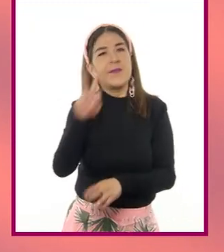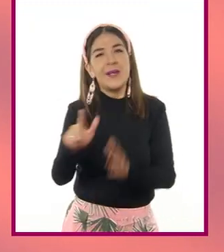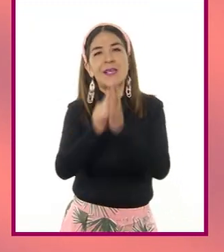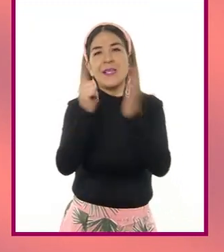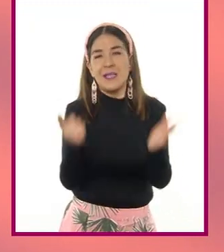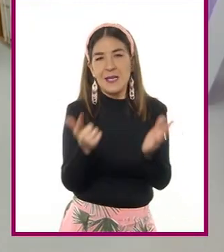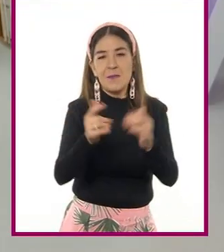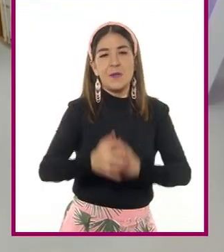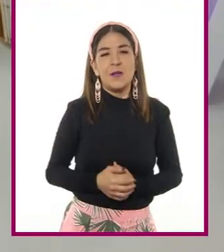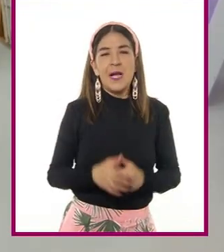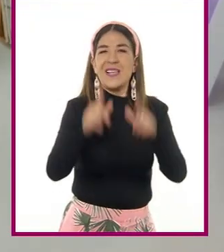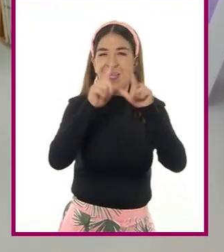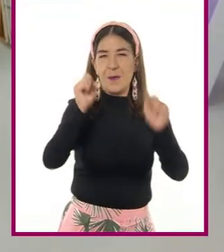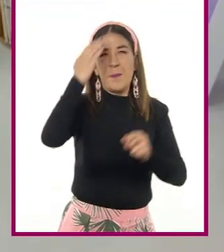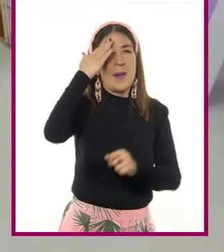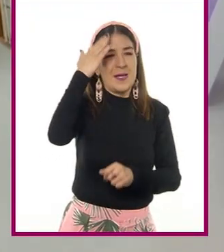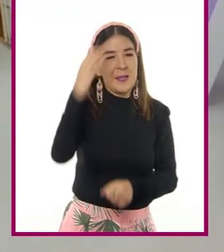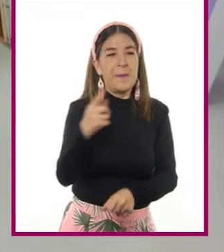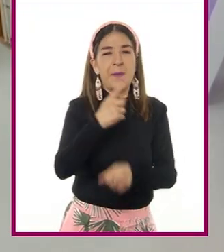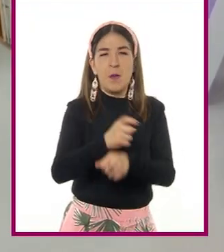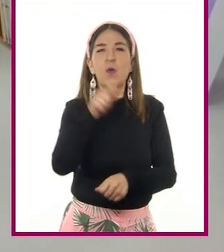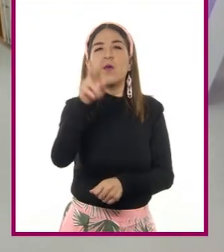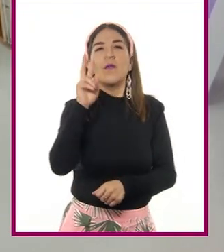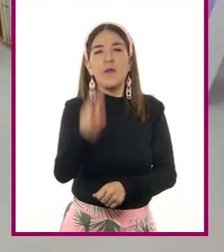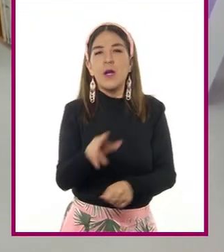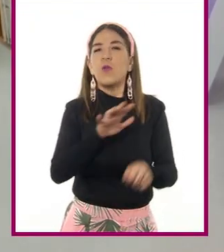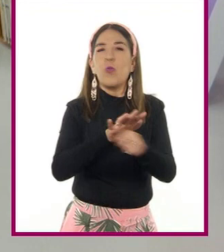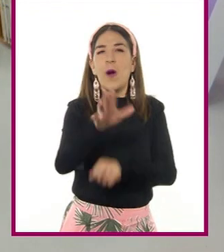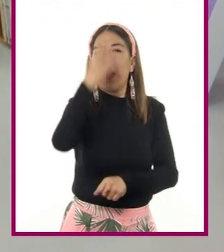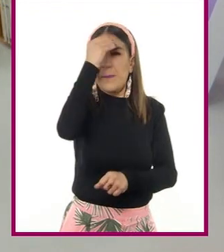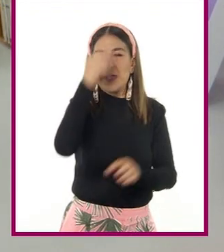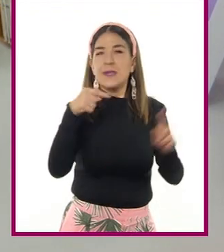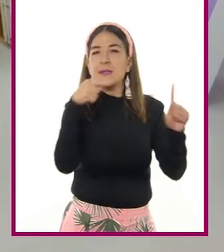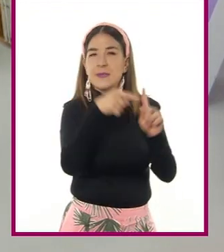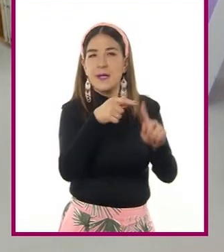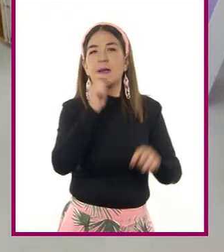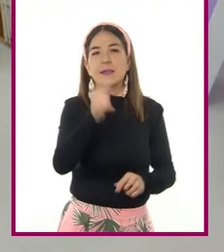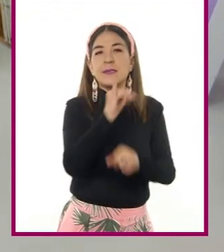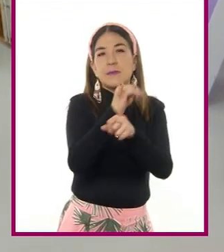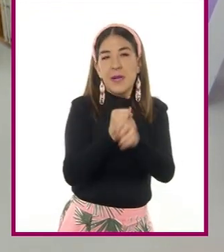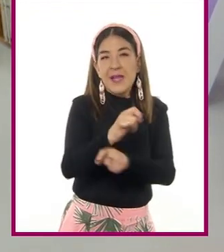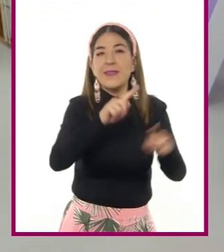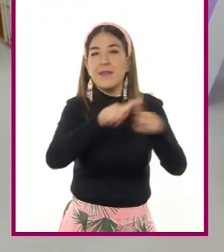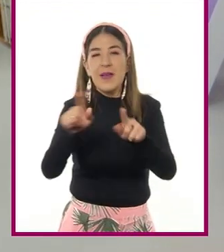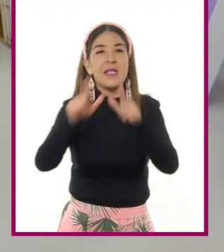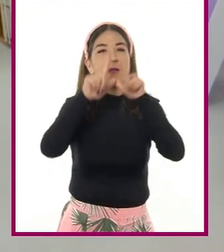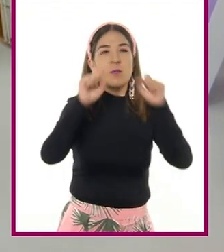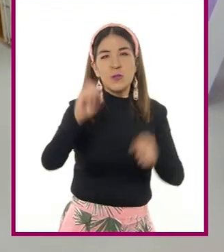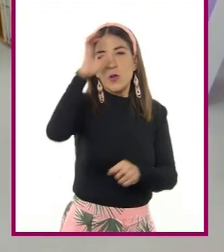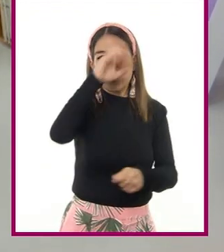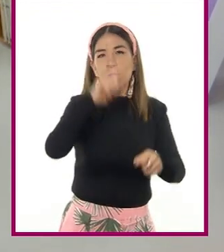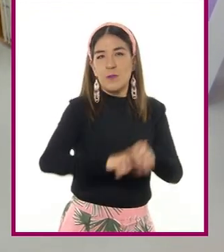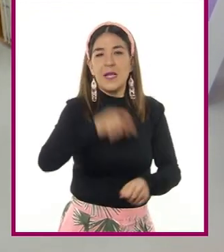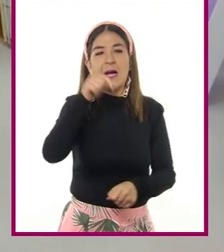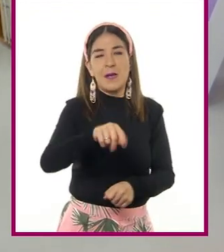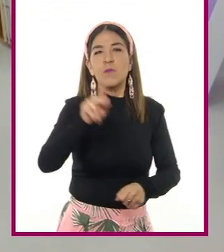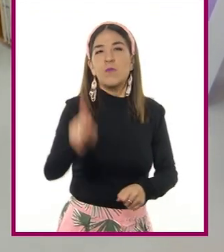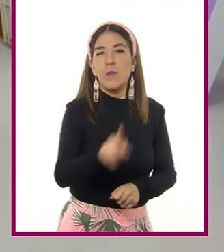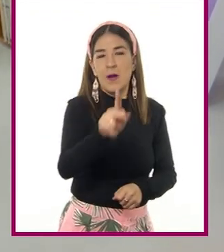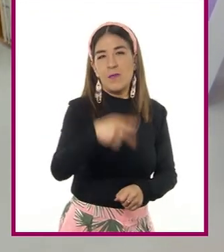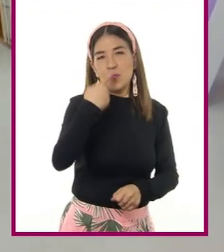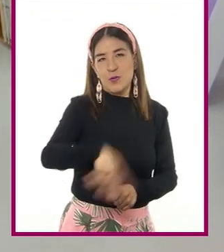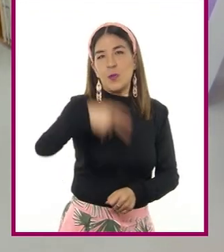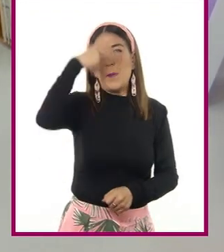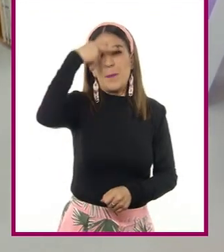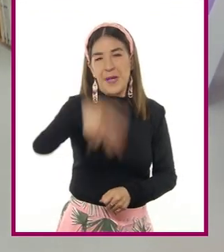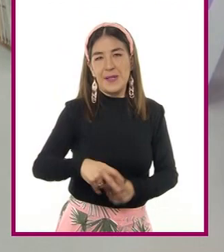libro de texto El aprendizaje esperado, investiga sobre la diversidad lingüística y cultural de los pueblos originarios de